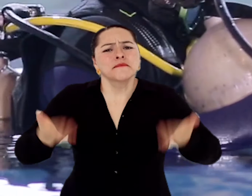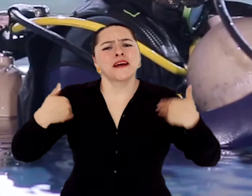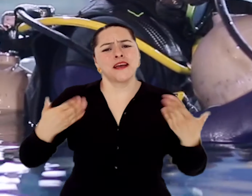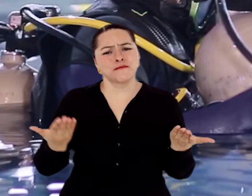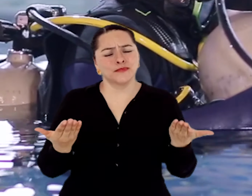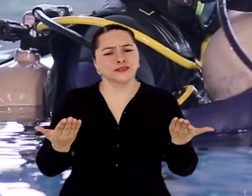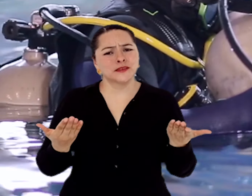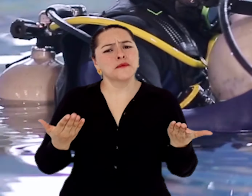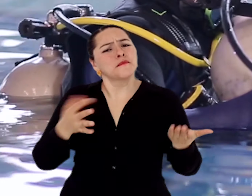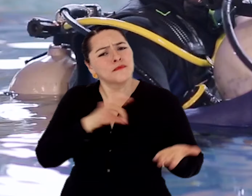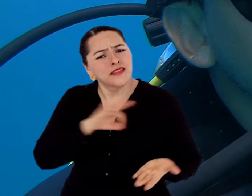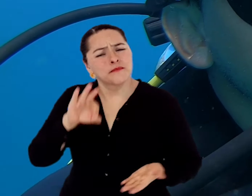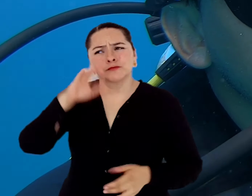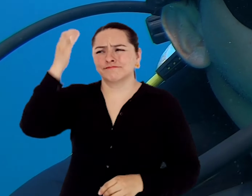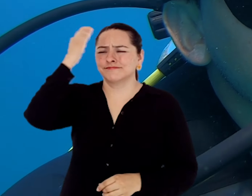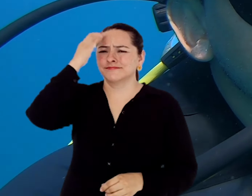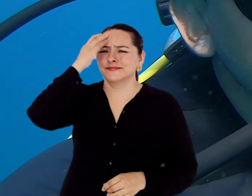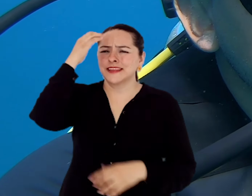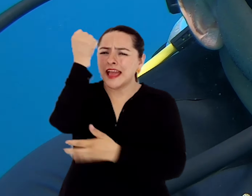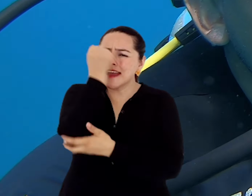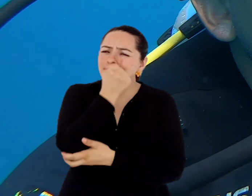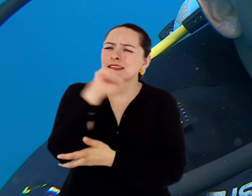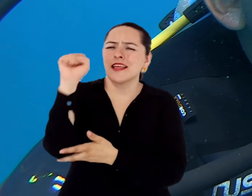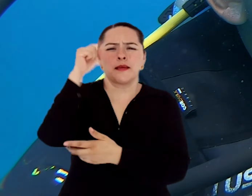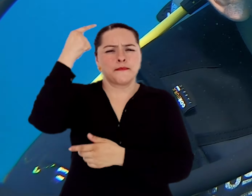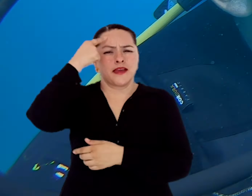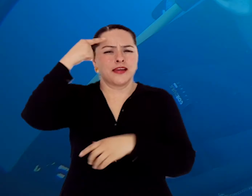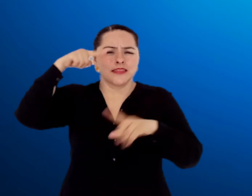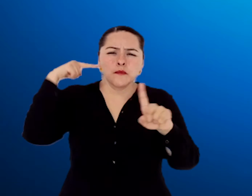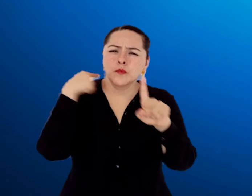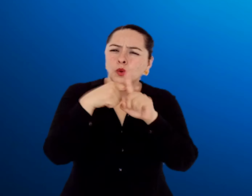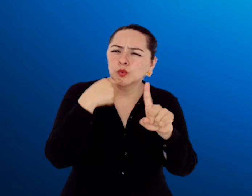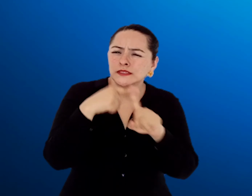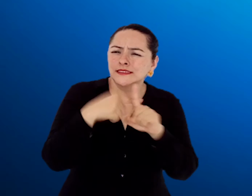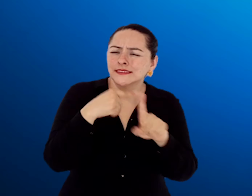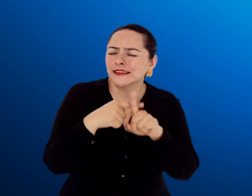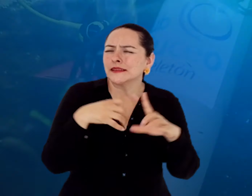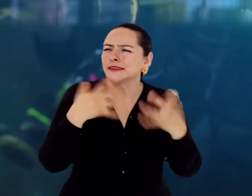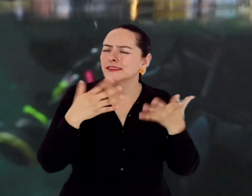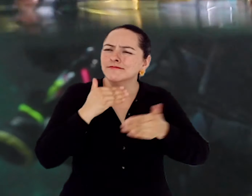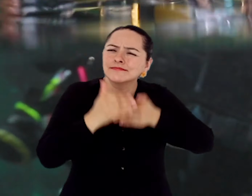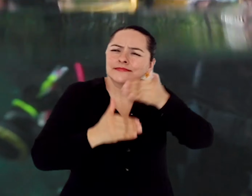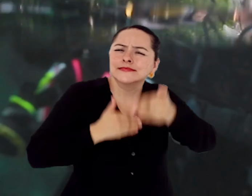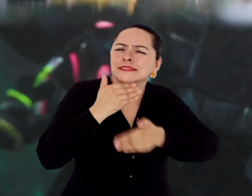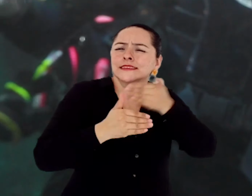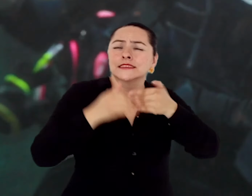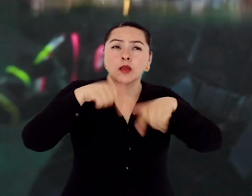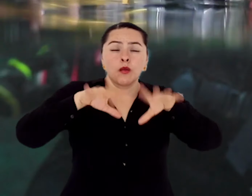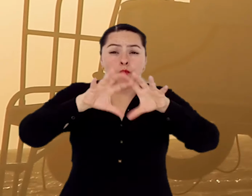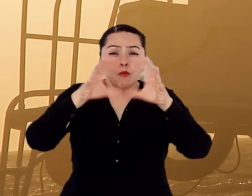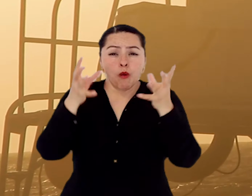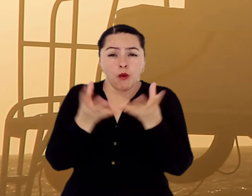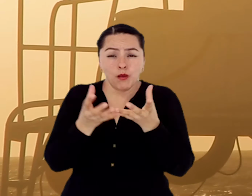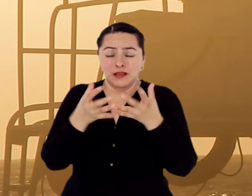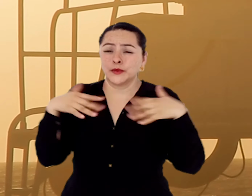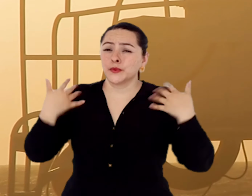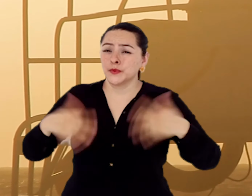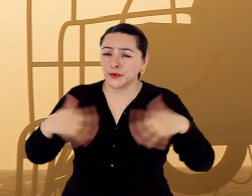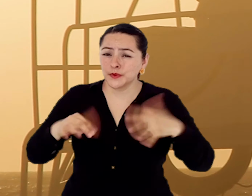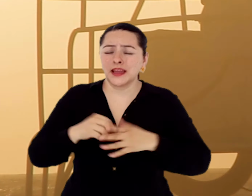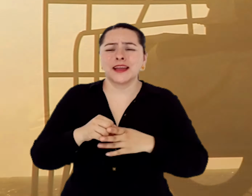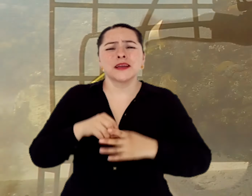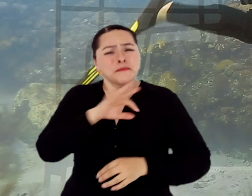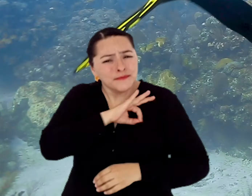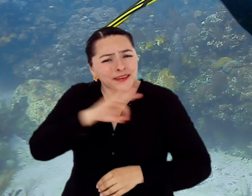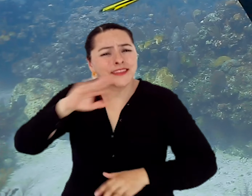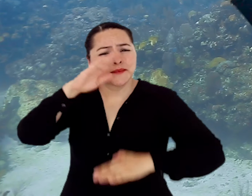es una invitación a reinventarnos, a usar nuestros conocimientos y habilidades, mantener una excelente actitud para afrontar el reto que